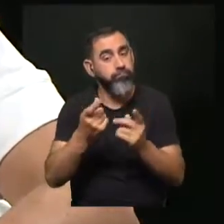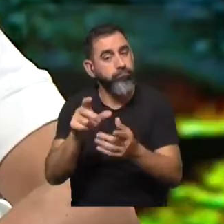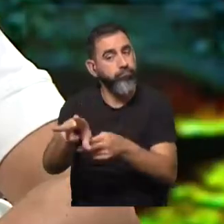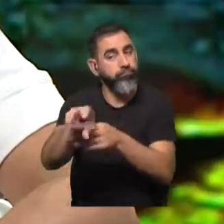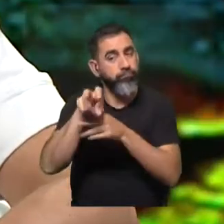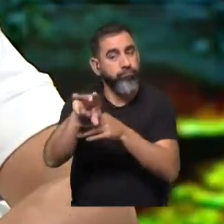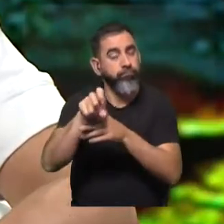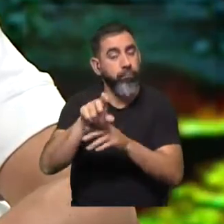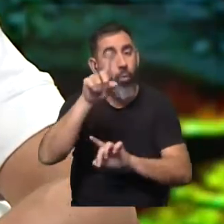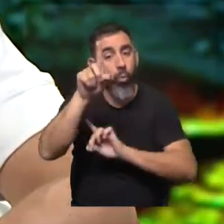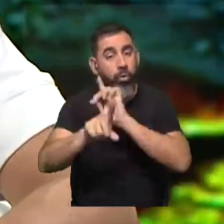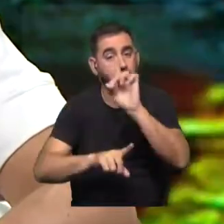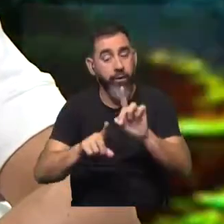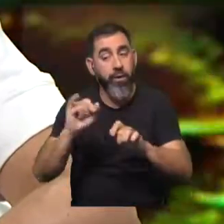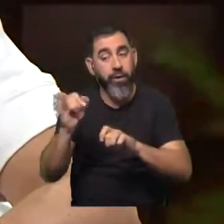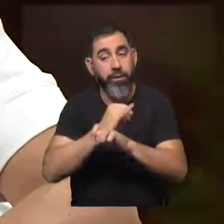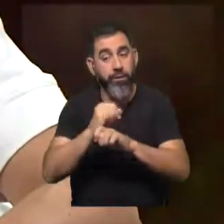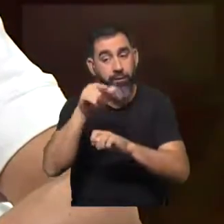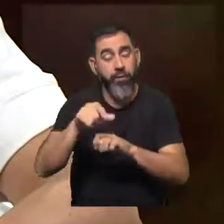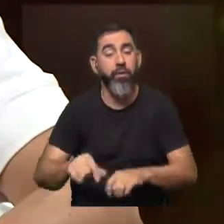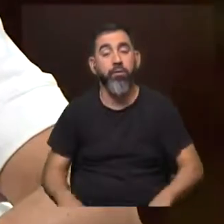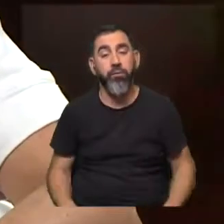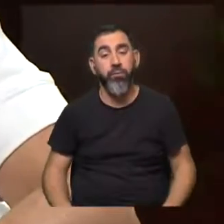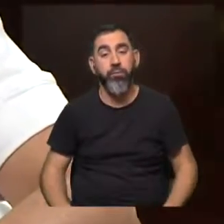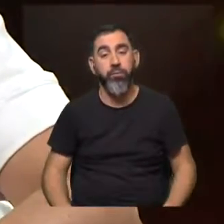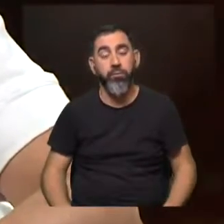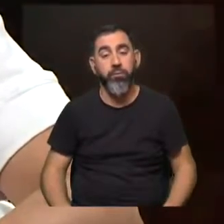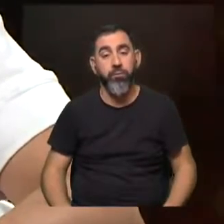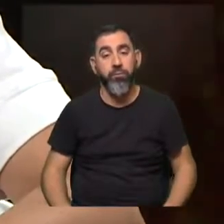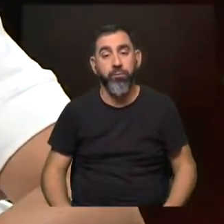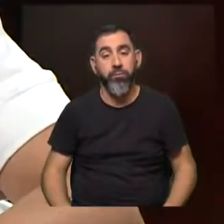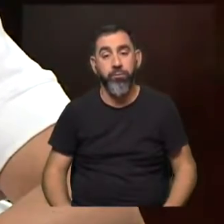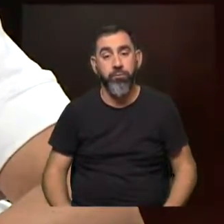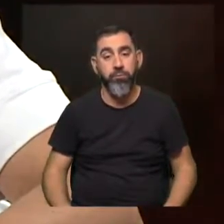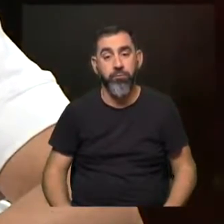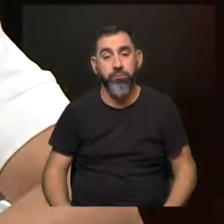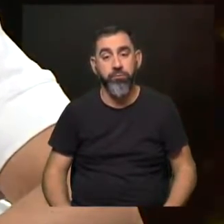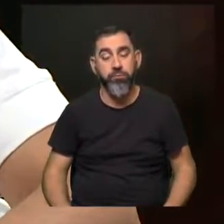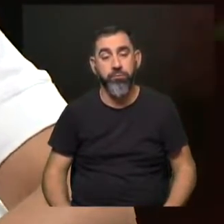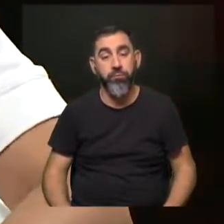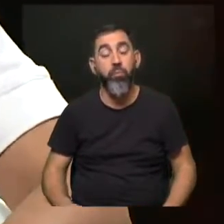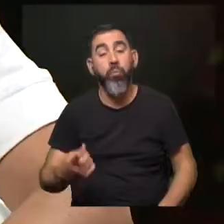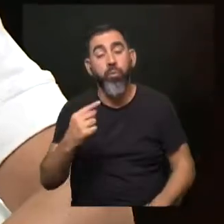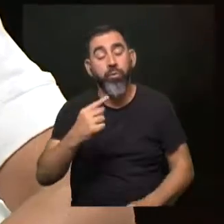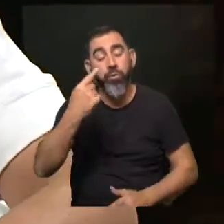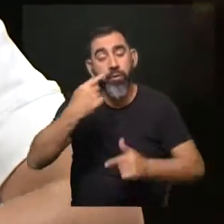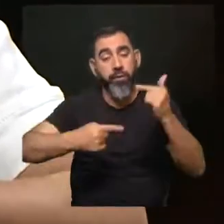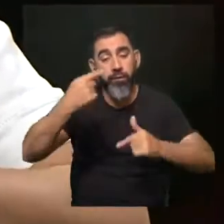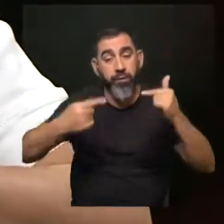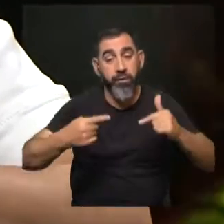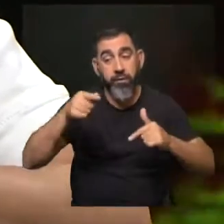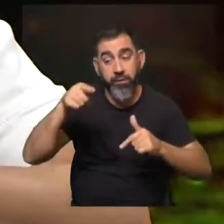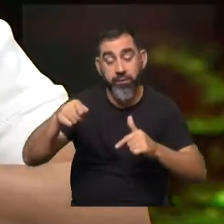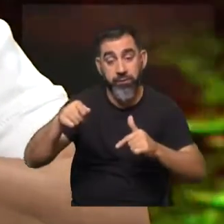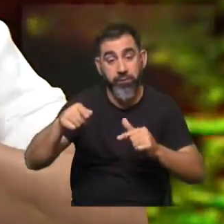esa universidad y ese instituto de investigación, sí. Por eso un poco la apuesta a lo que es la biodiversidad, ellos por